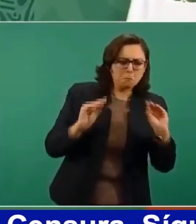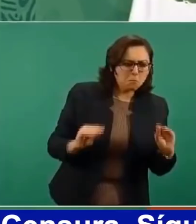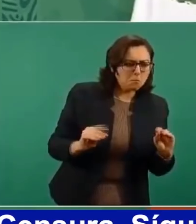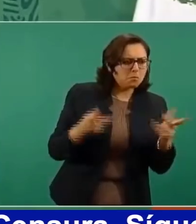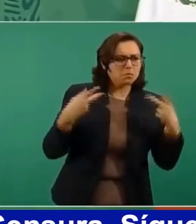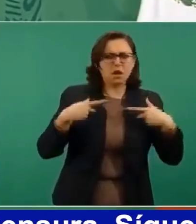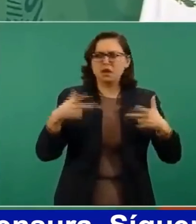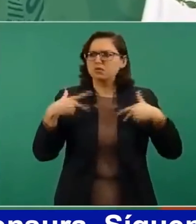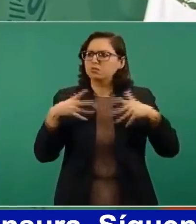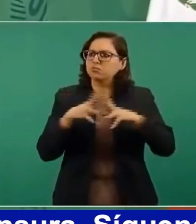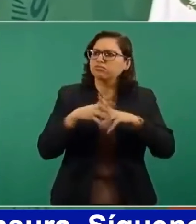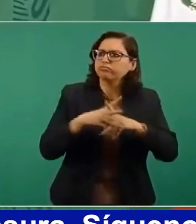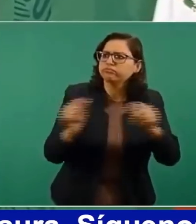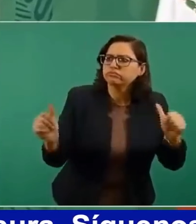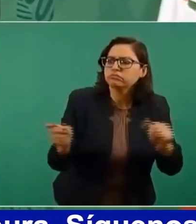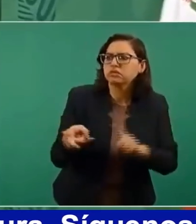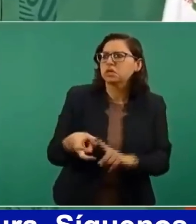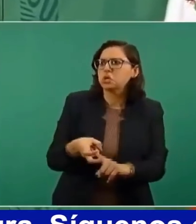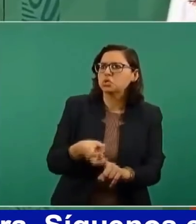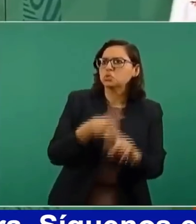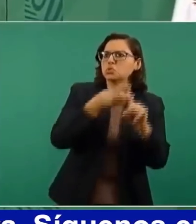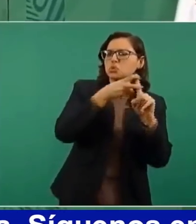desaparecía la gente,